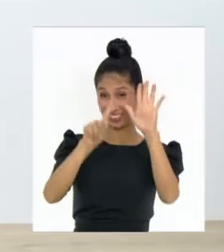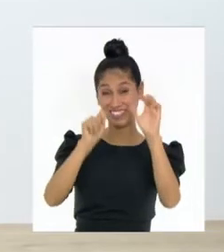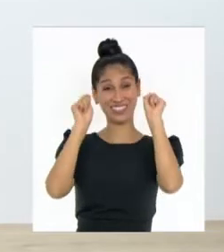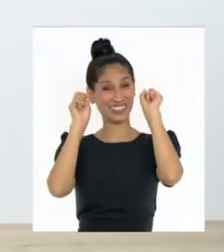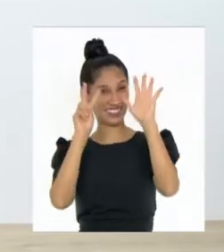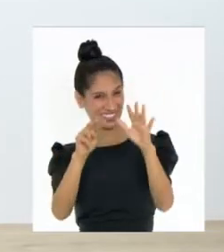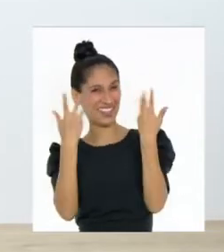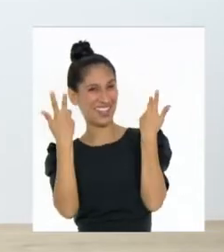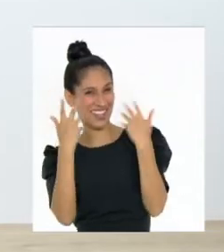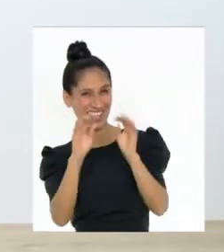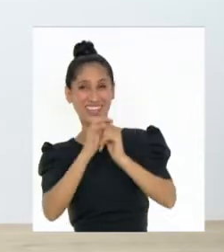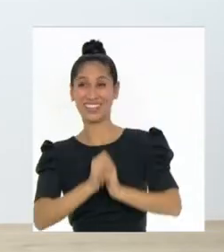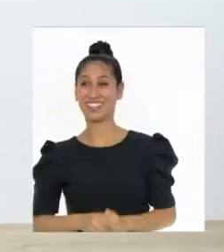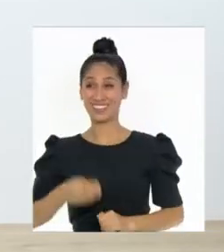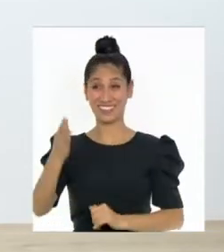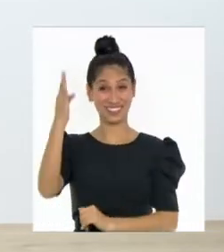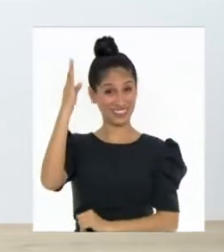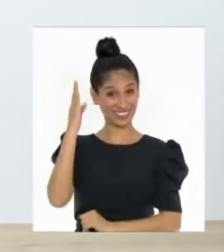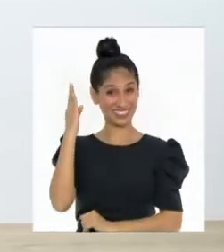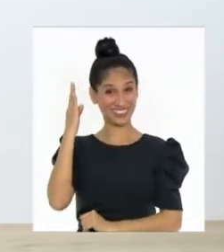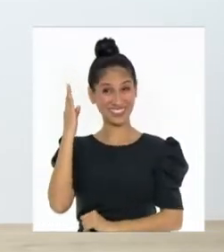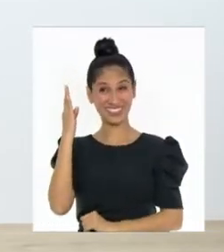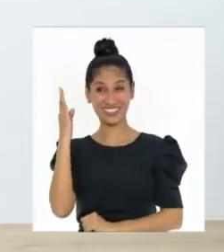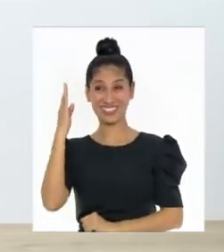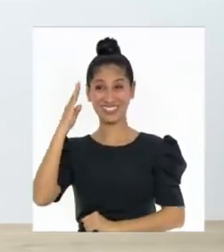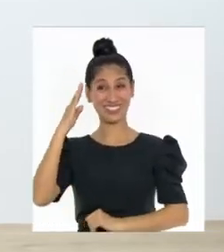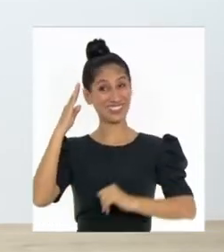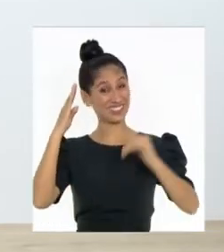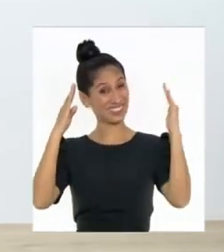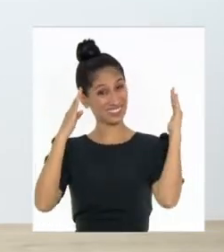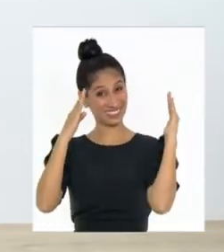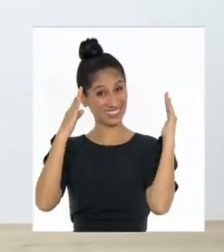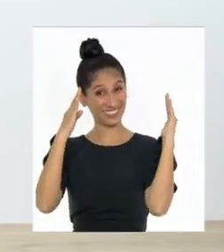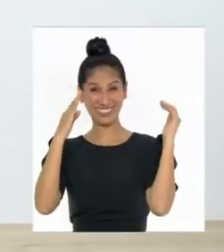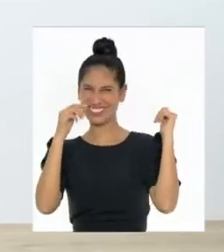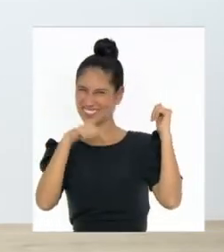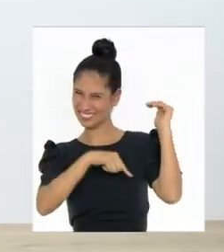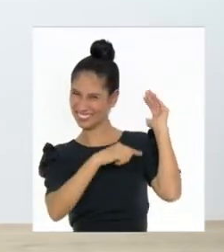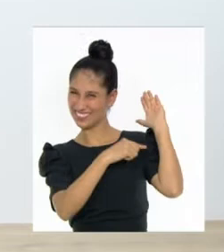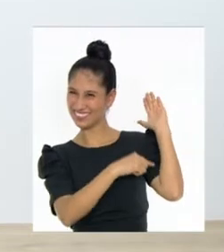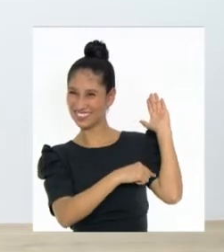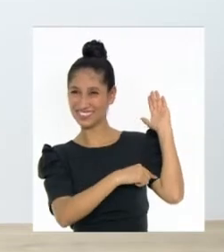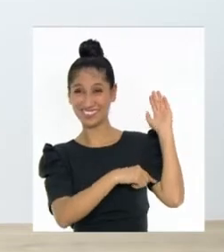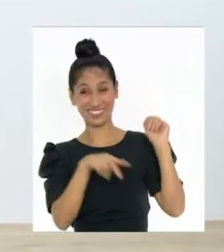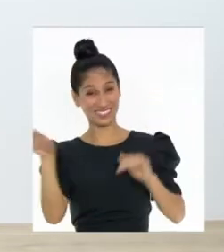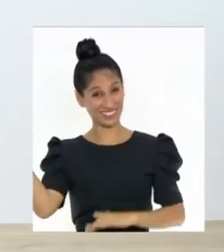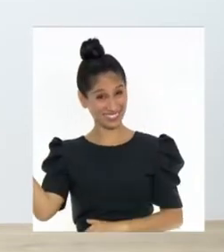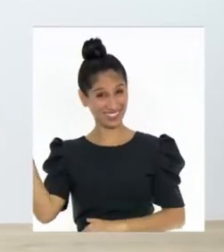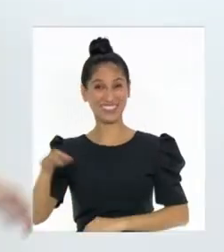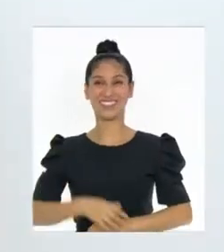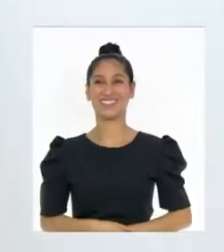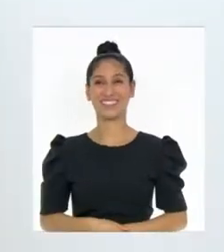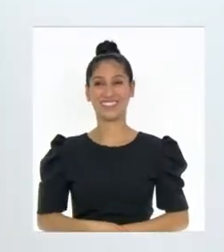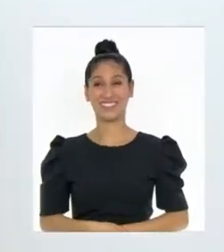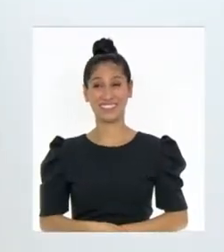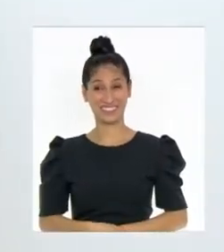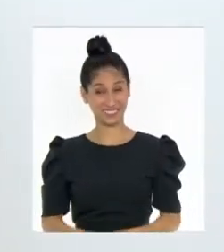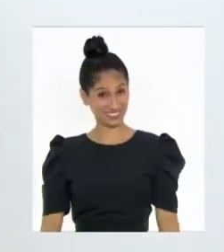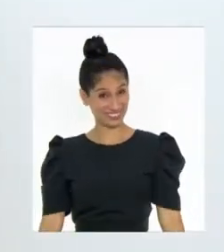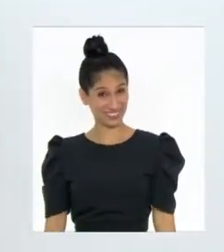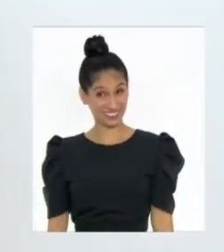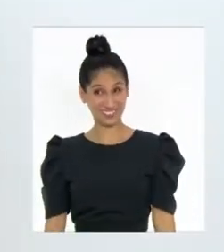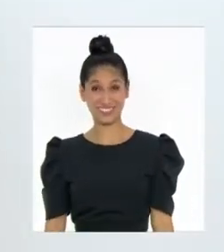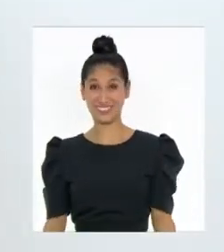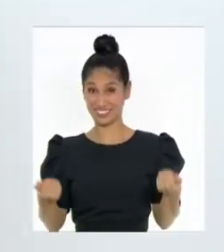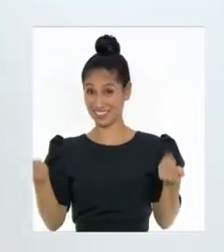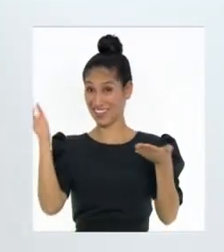7, va. Y 1, 2, 3, 4. 5,